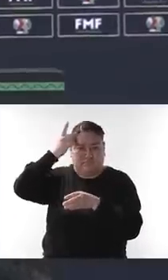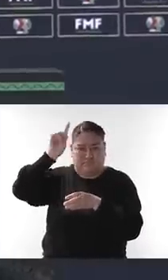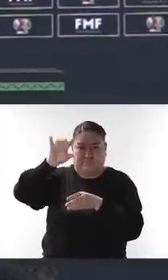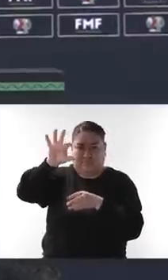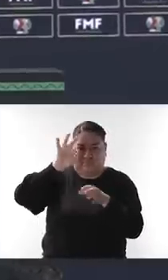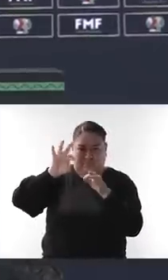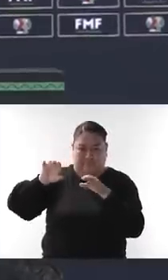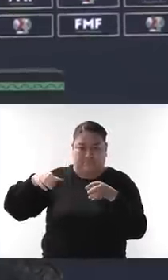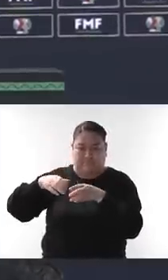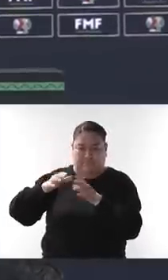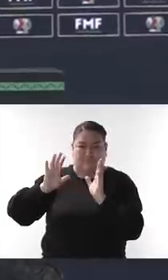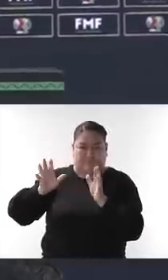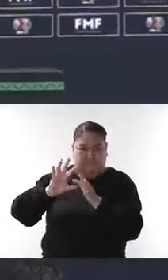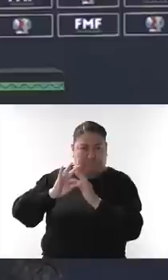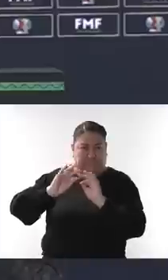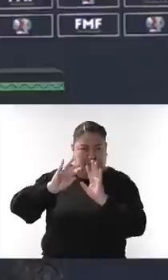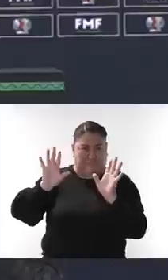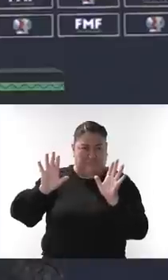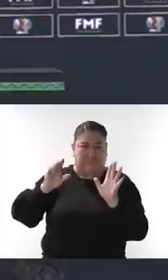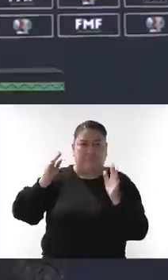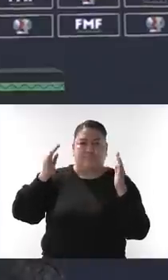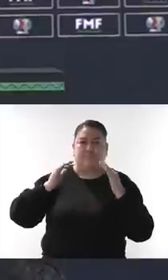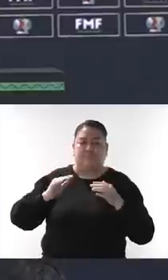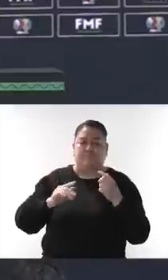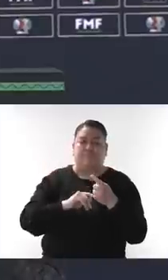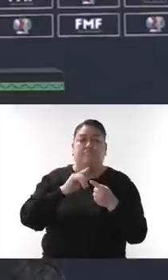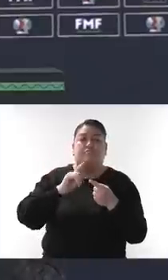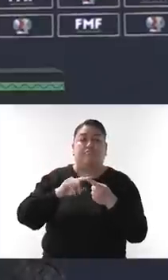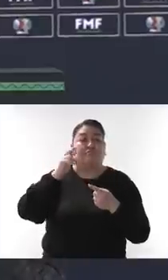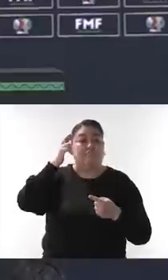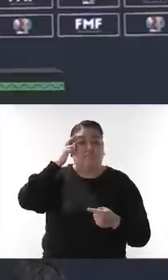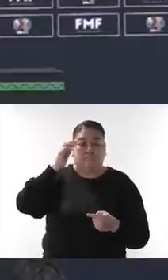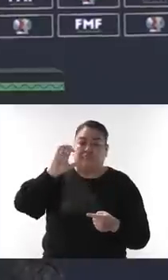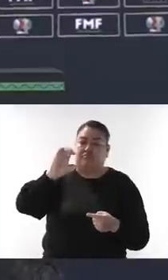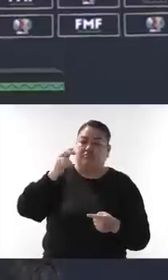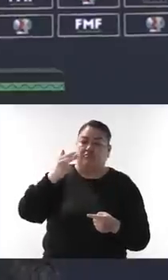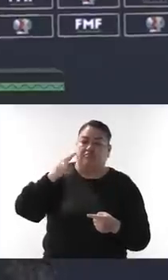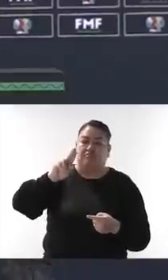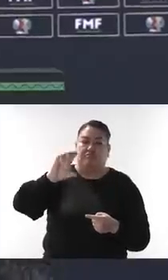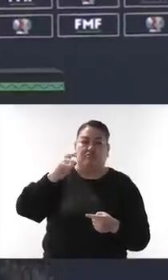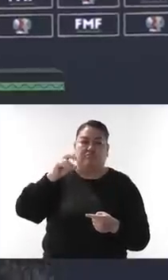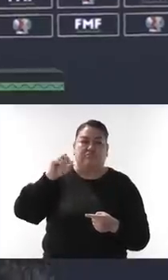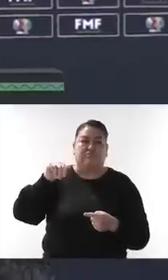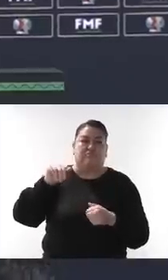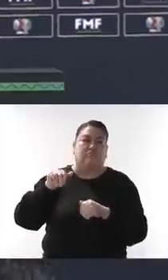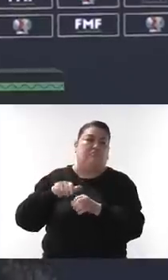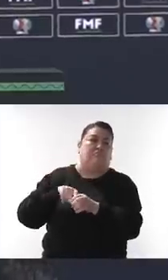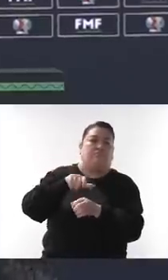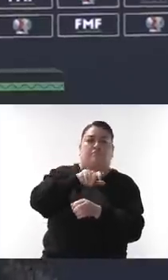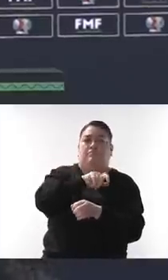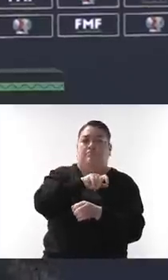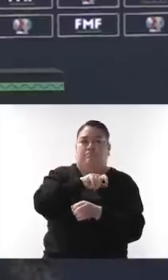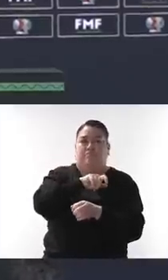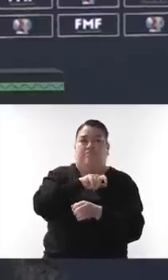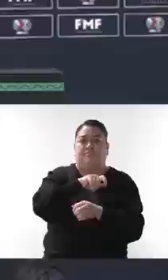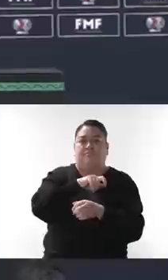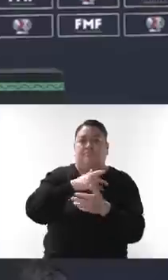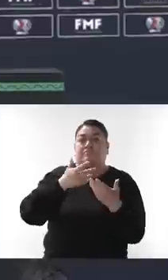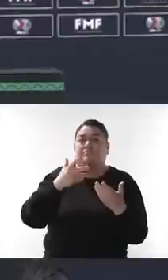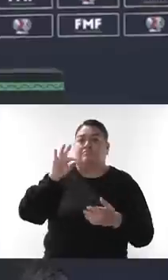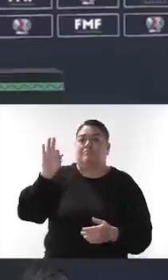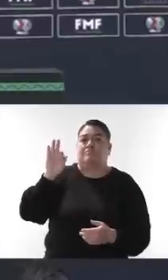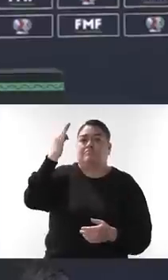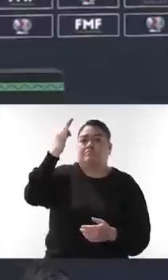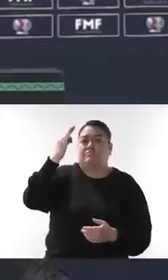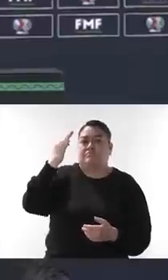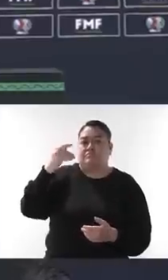Pero viendo que, por ejemplo, Chucho Martínez se baja del comité, ¿cómo le va a hacer la federación, la presidencia,